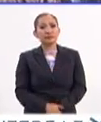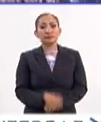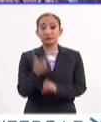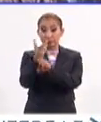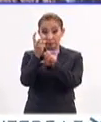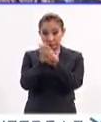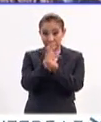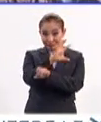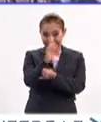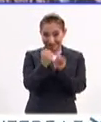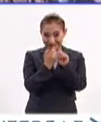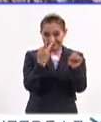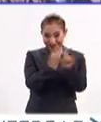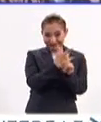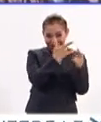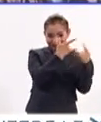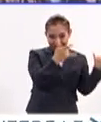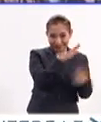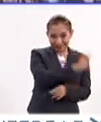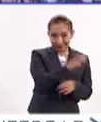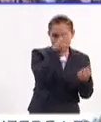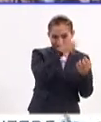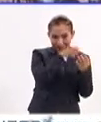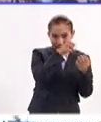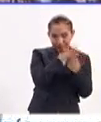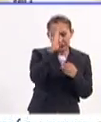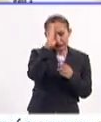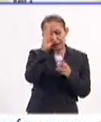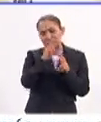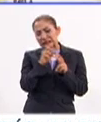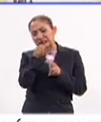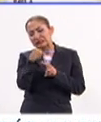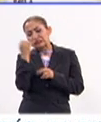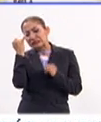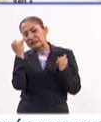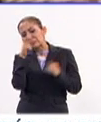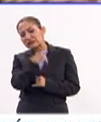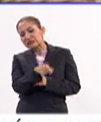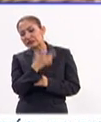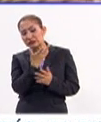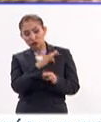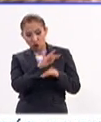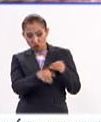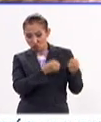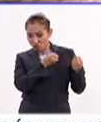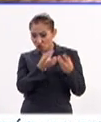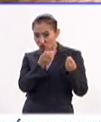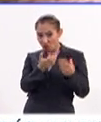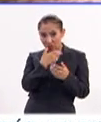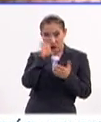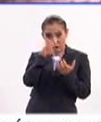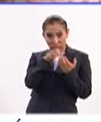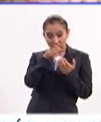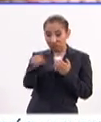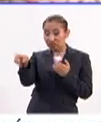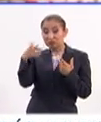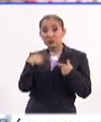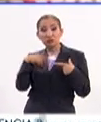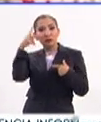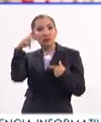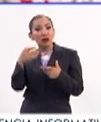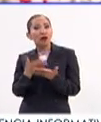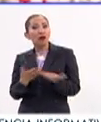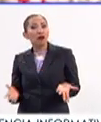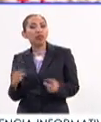La invitación a 500 años de este hecho histórico es a reflexionar sobre la tesis de que sin todas estas aportaciones, el mexicano